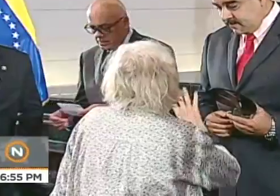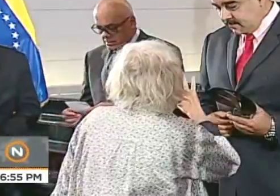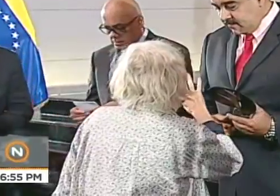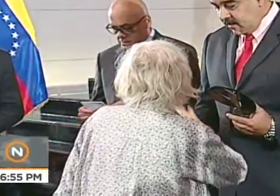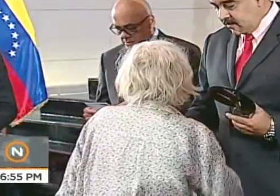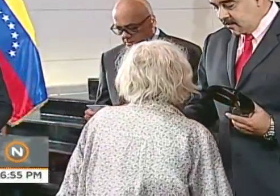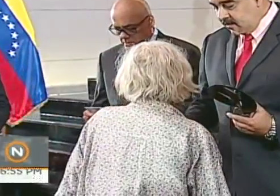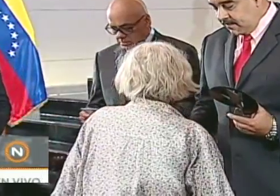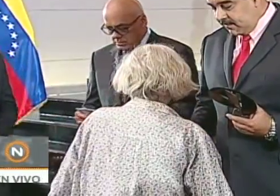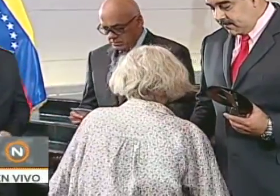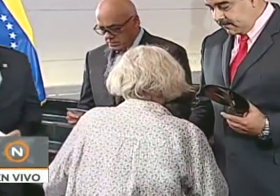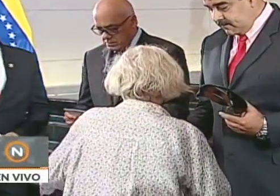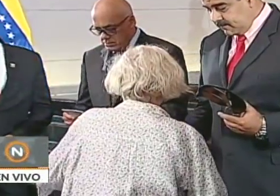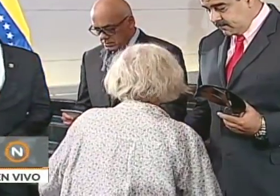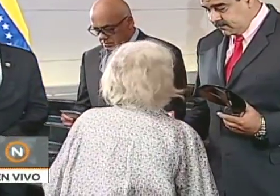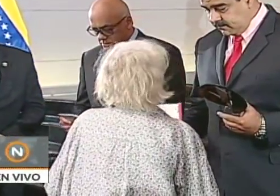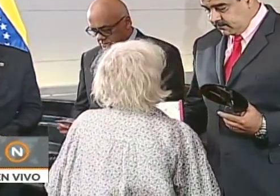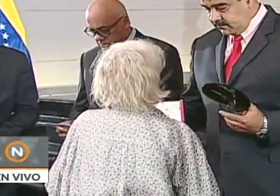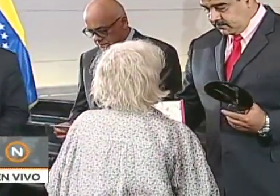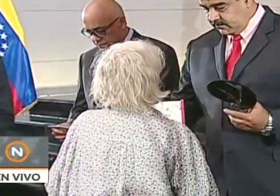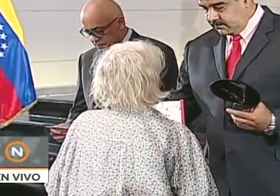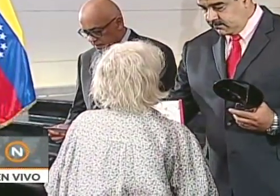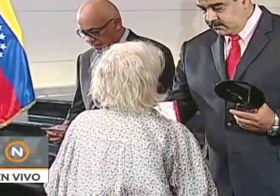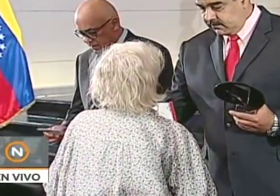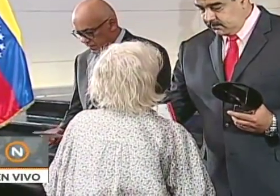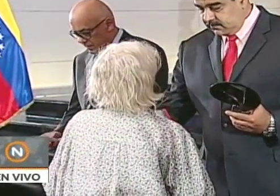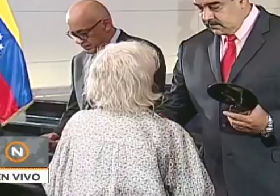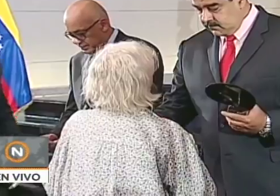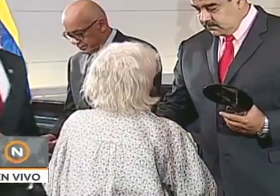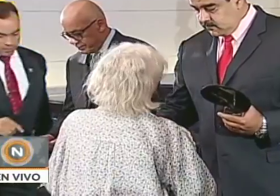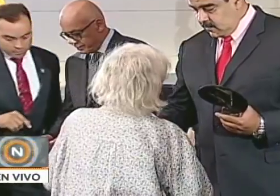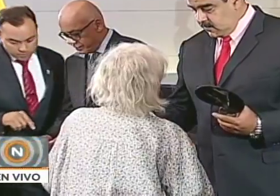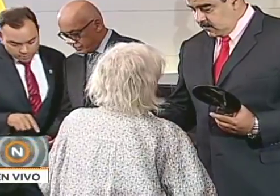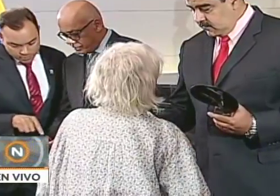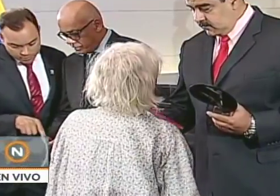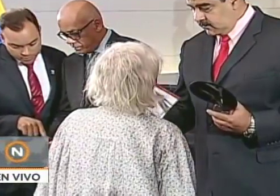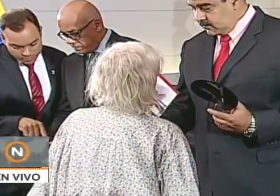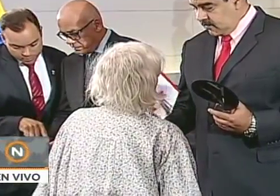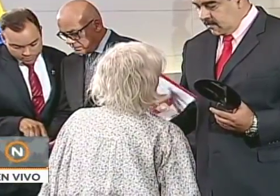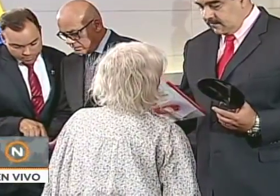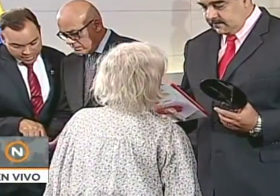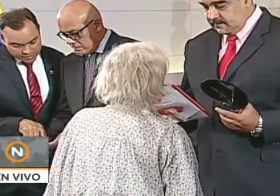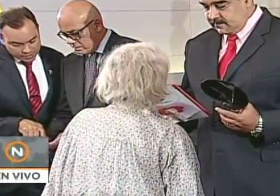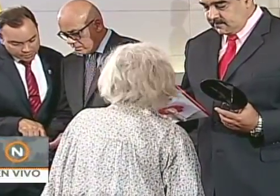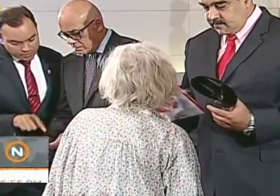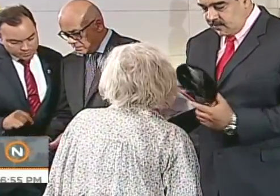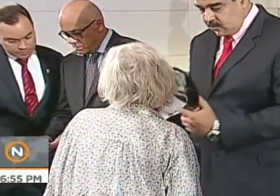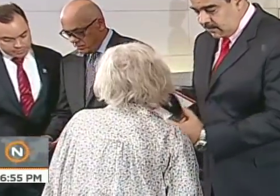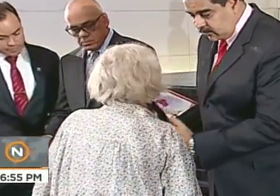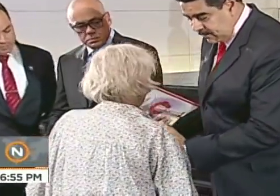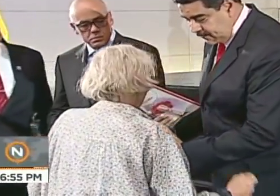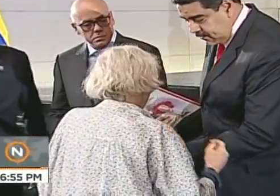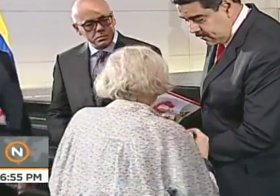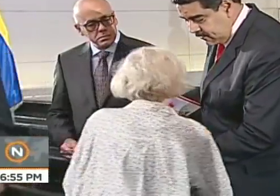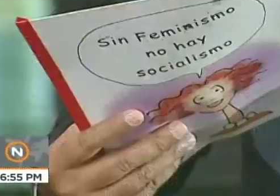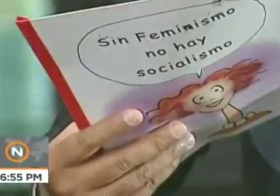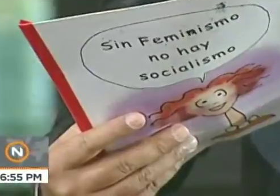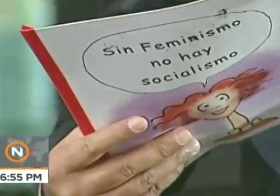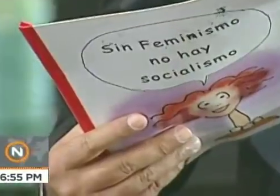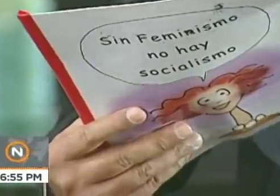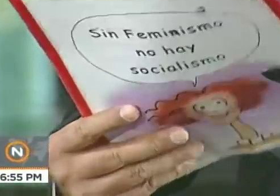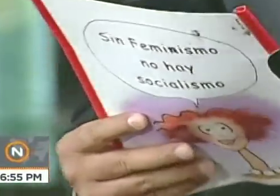En el Día Nacional del Periodista, dijo el presidente Nicolás Maduro a través de las redes